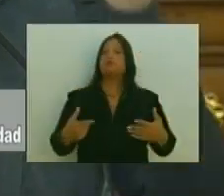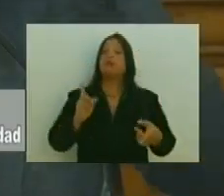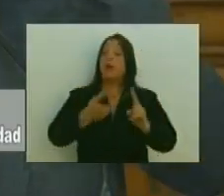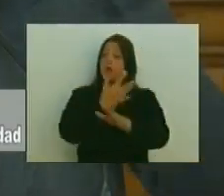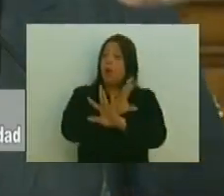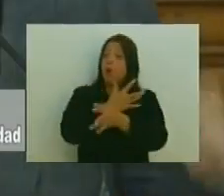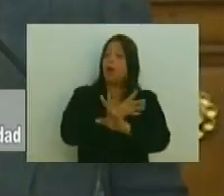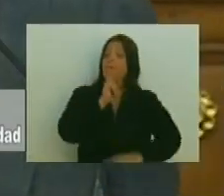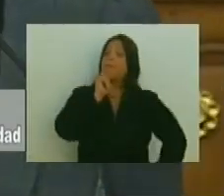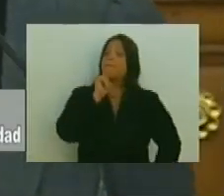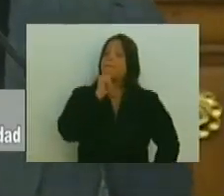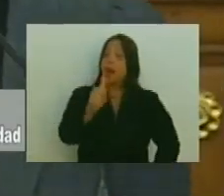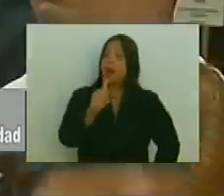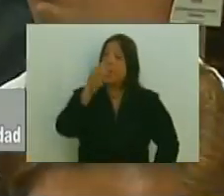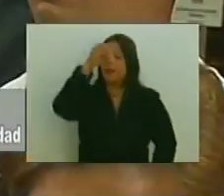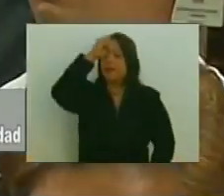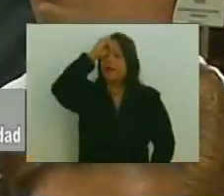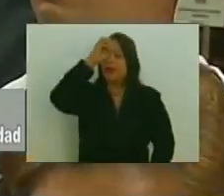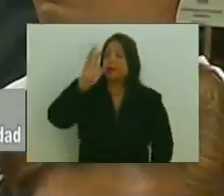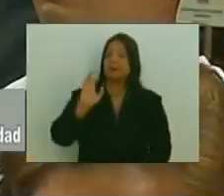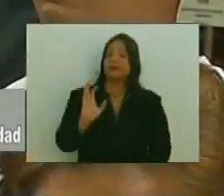hacemos porque pecamos por ignorancia.